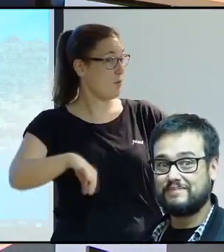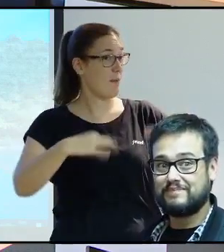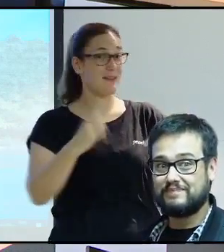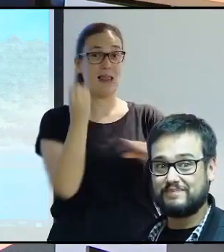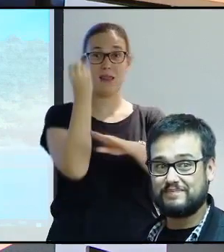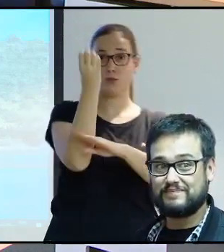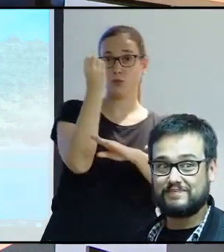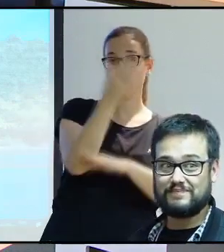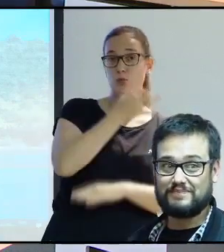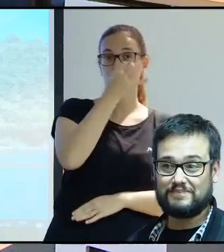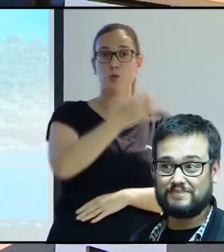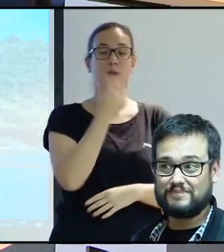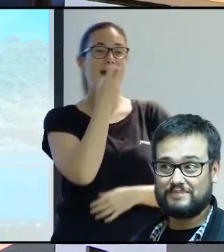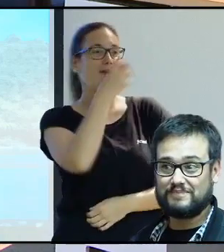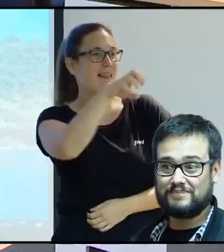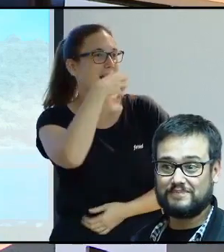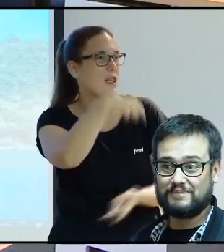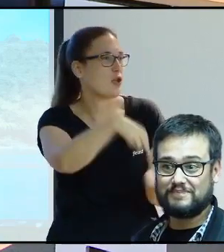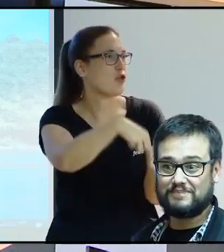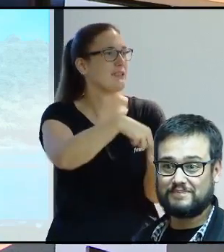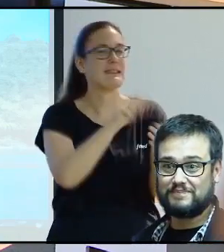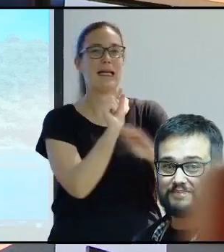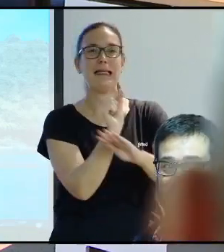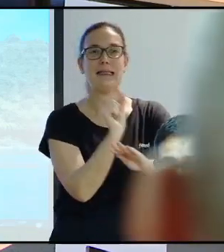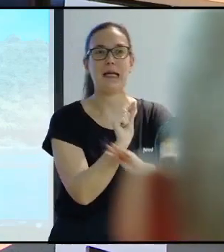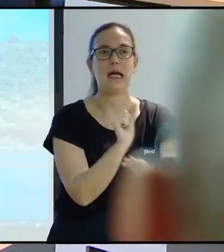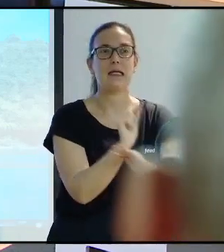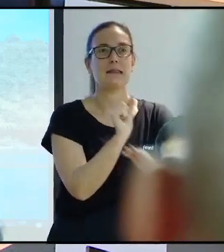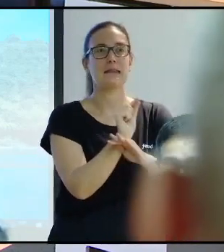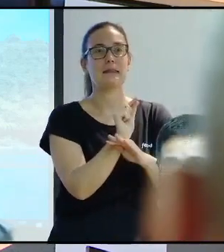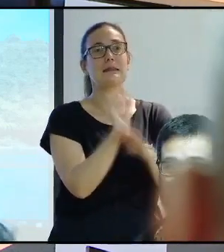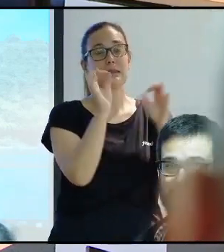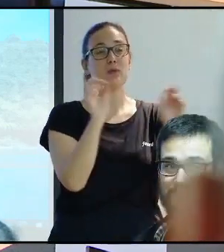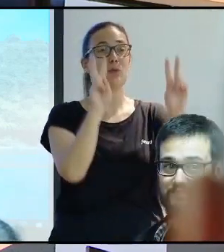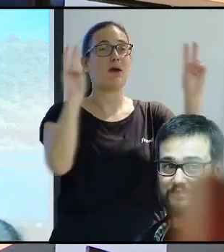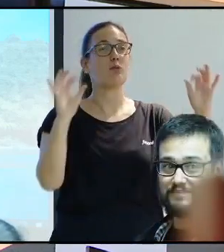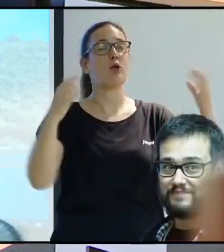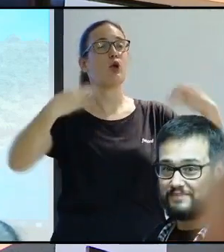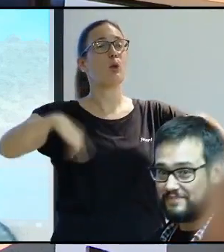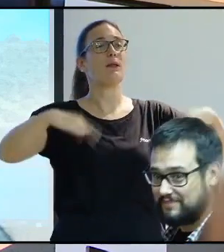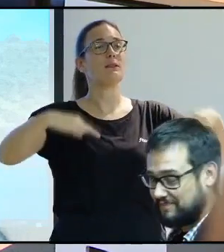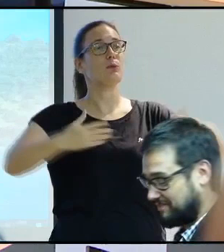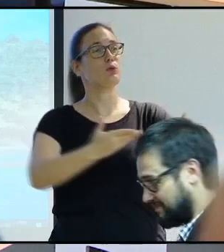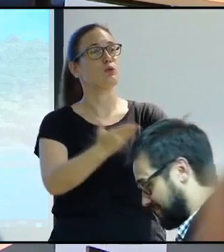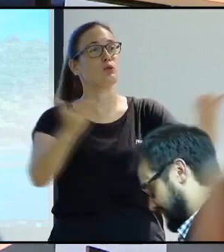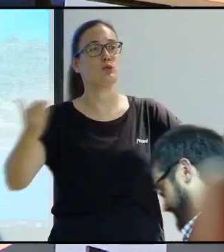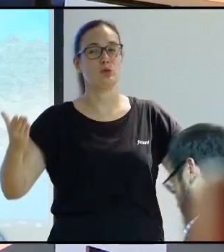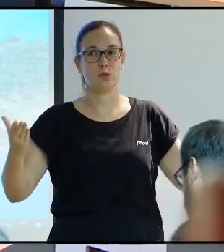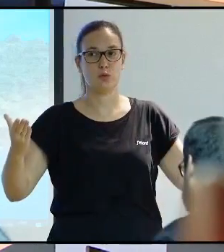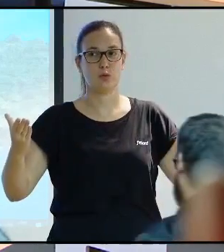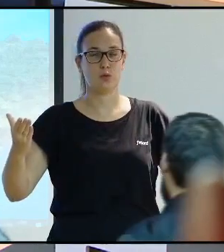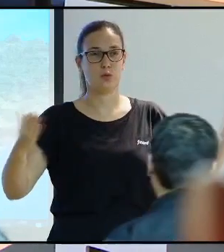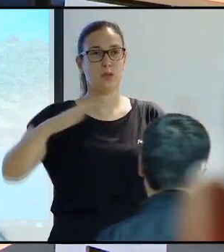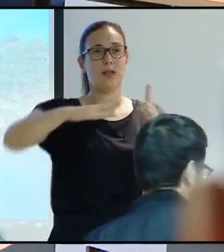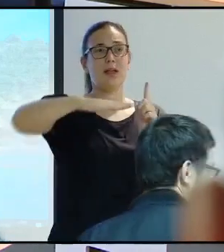los planteamientos, la reivindicación crítica tienden a situarse en unos marcos muy normativos y a lo mejor a partir